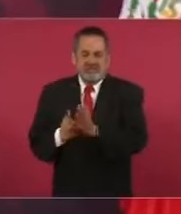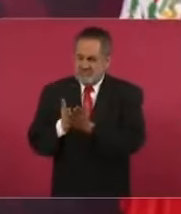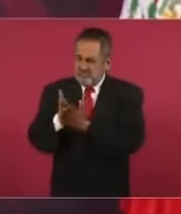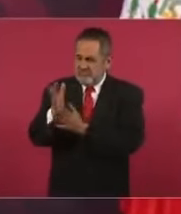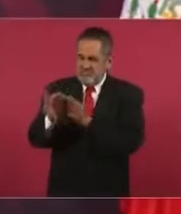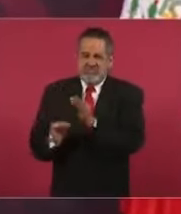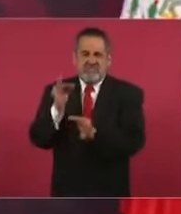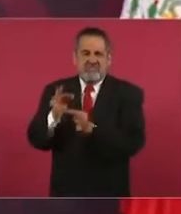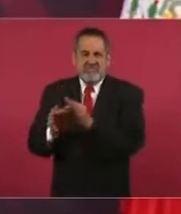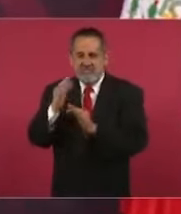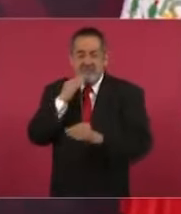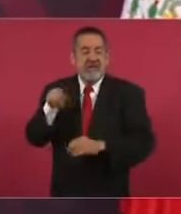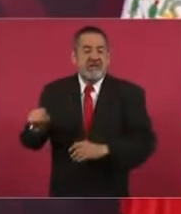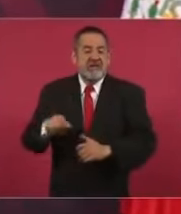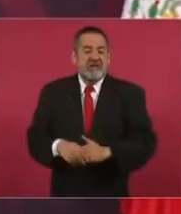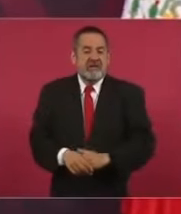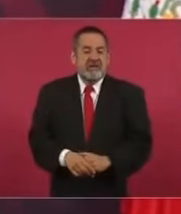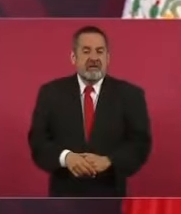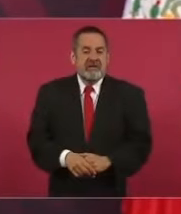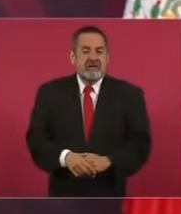íntegra